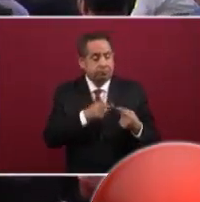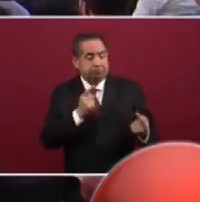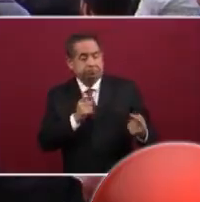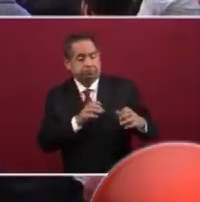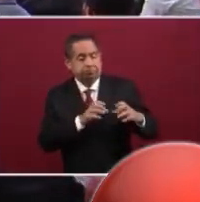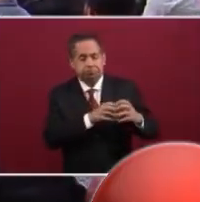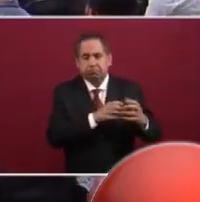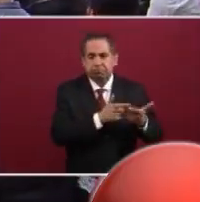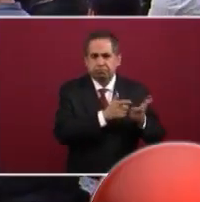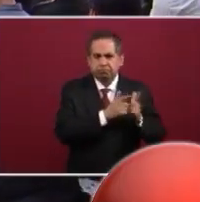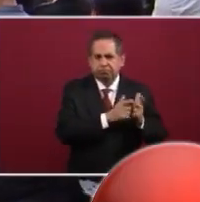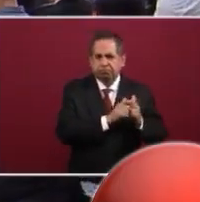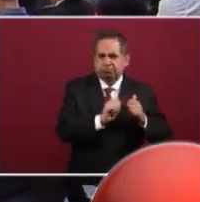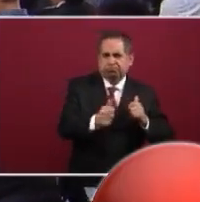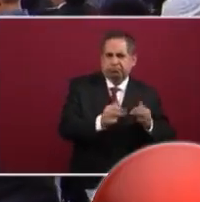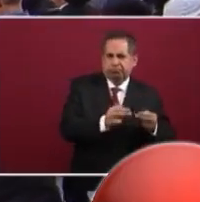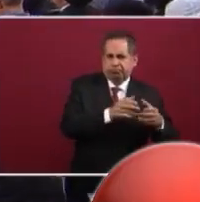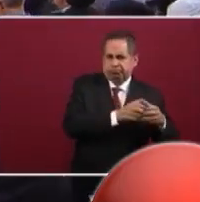ese modelo,